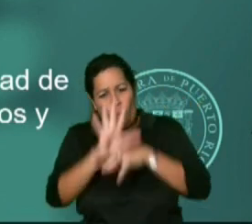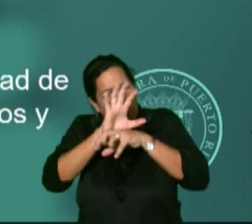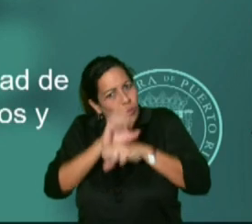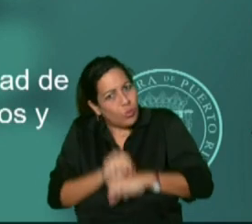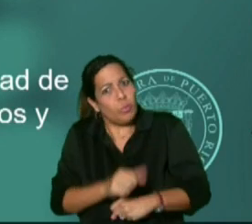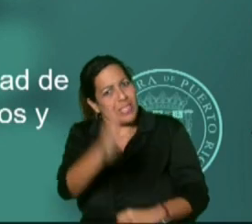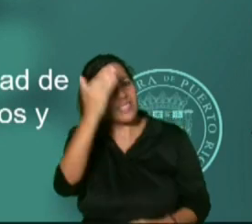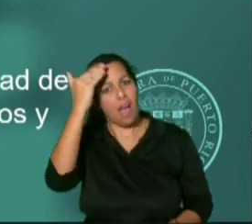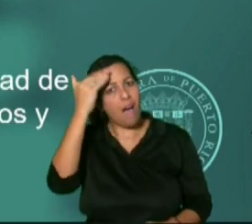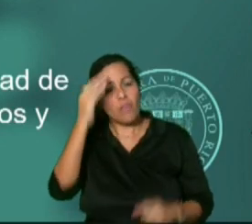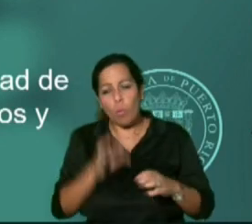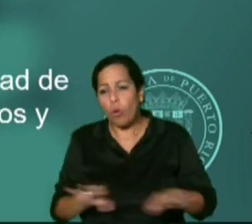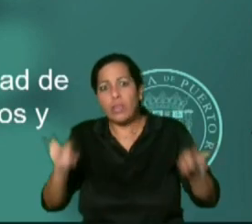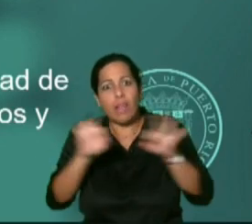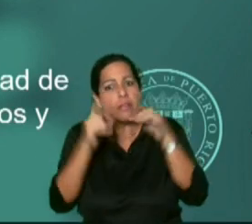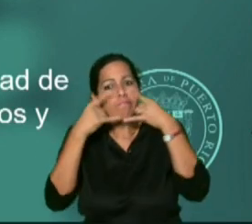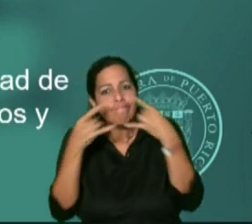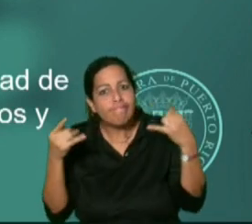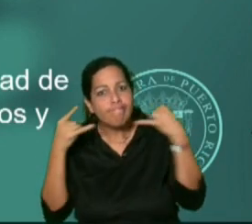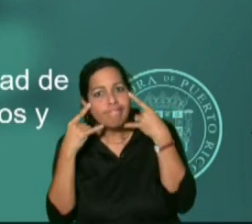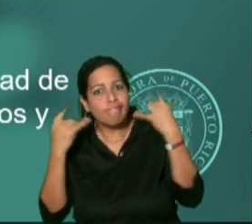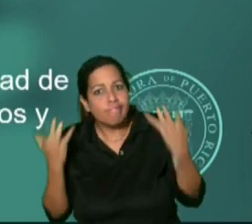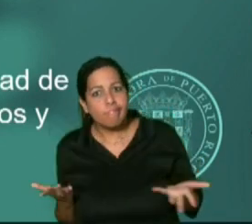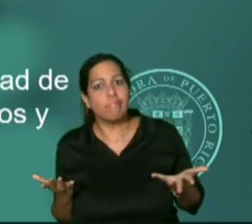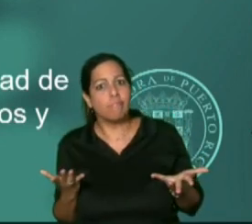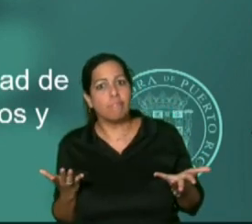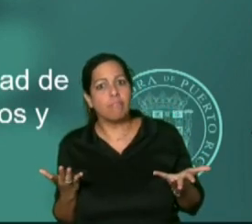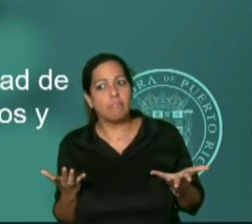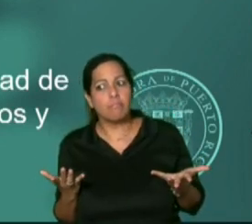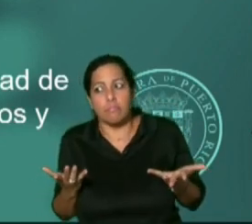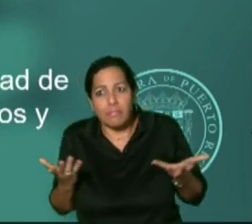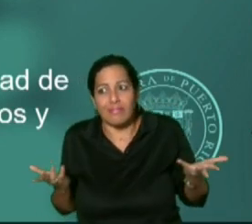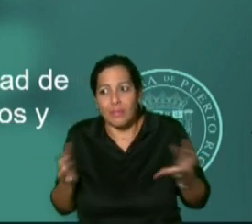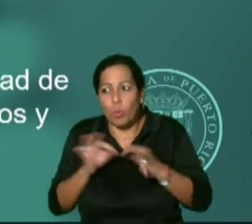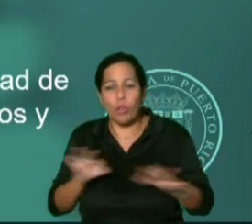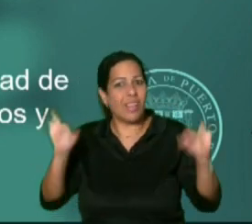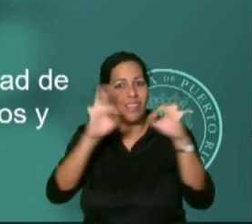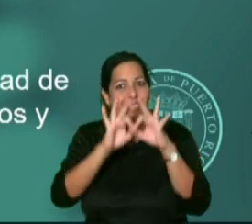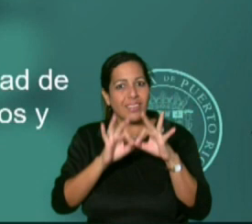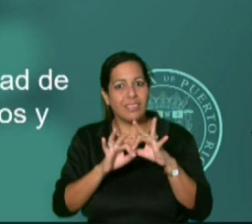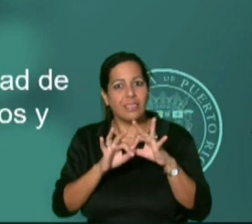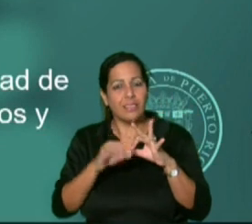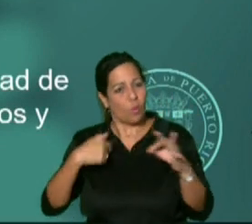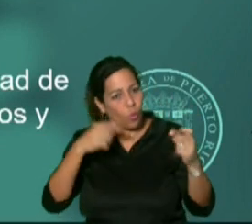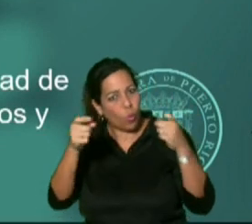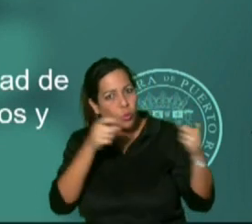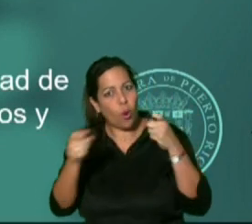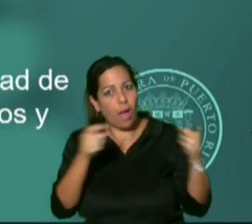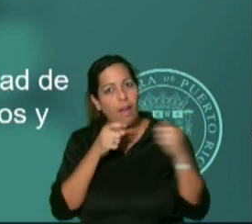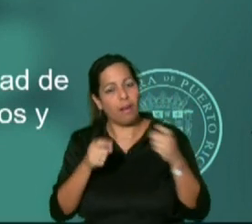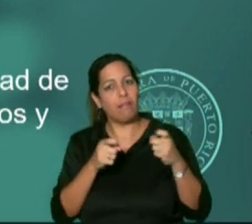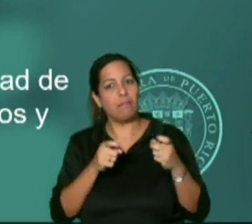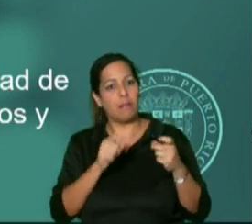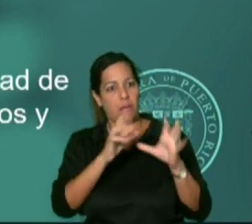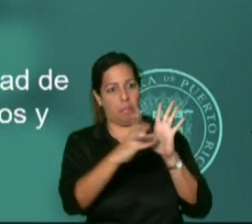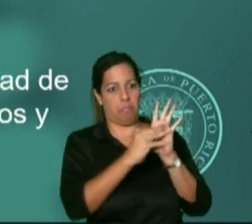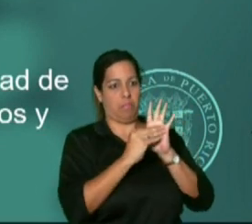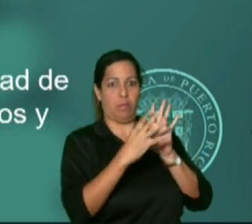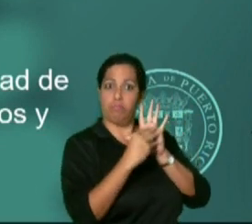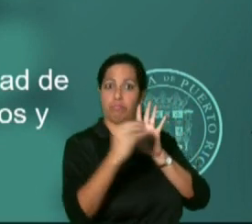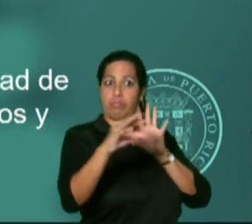todos nuestros ciudadanos conozcan la importancia de utilizar la mascarilla y qué hace la diferencia entre nosotros controlar el contagio